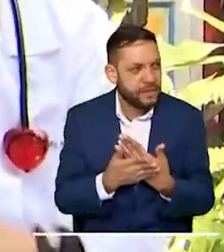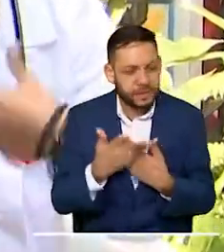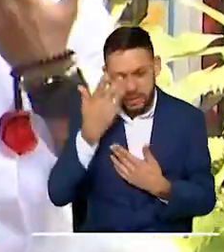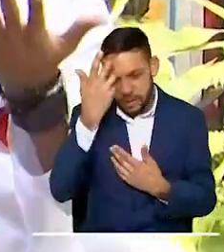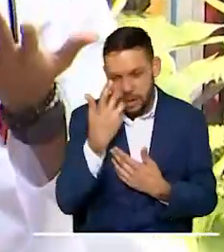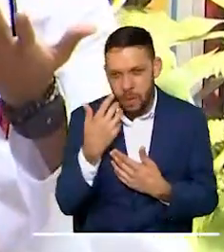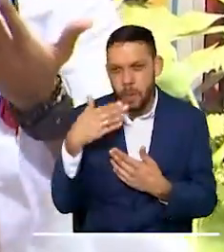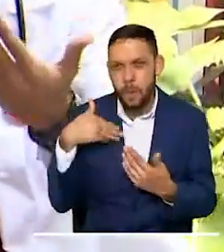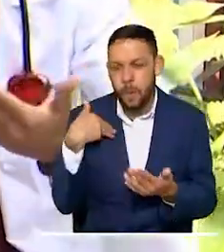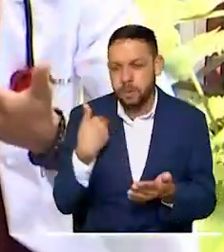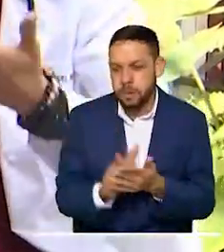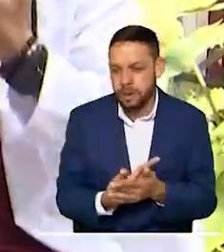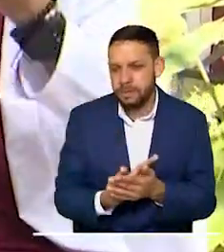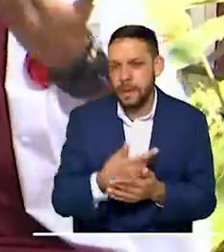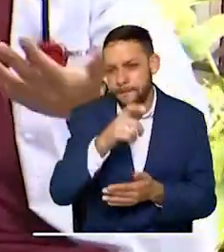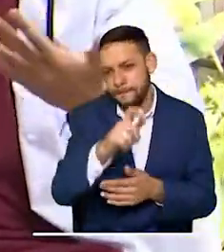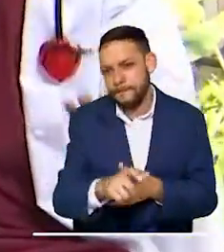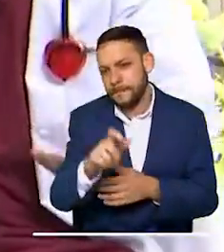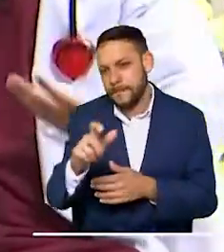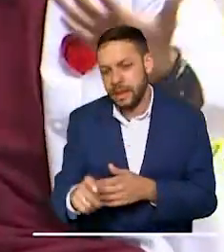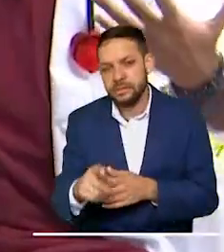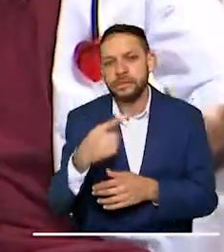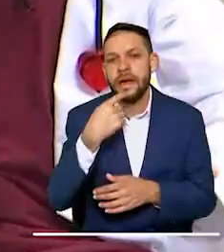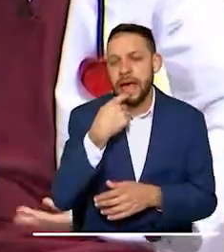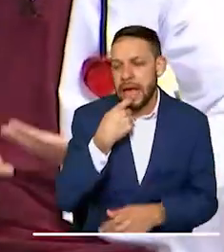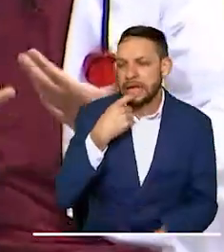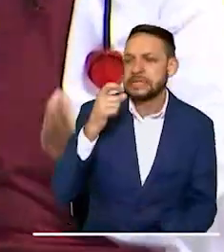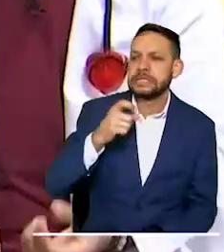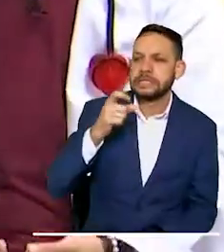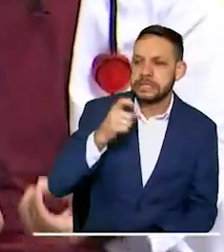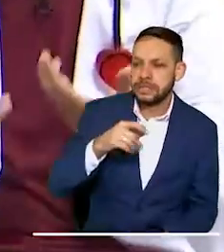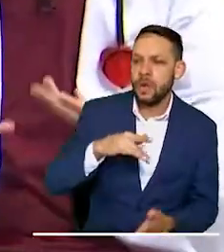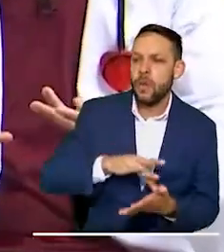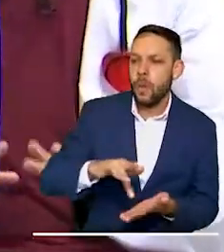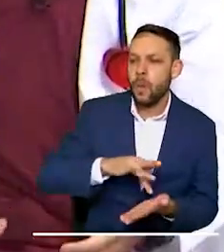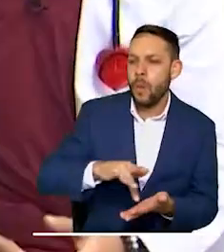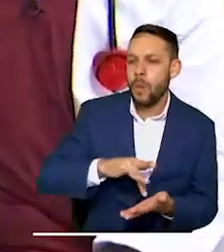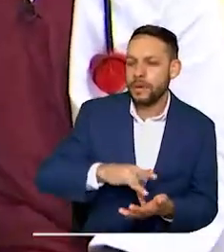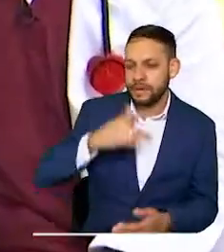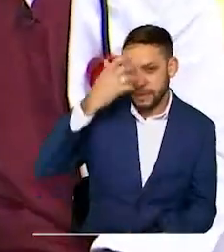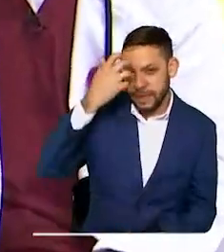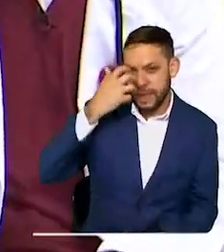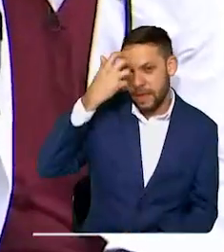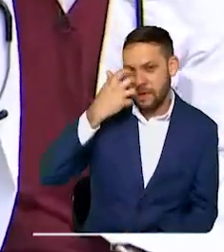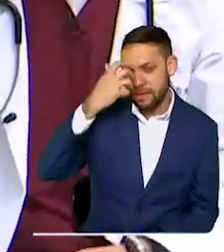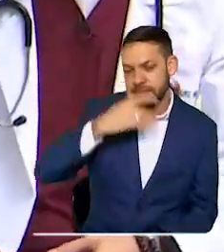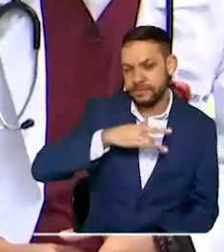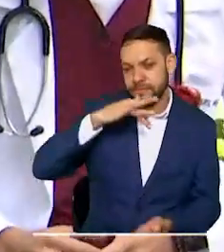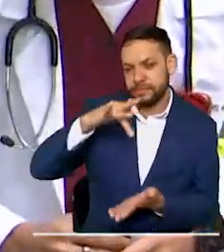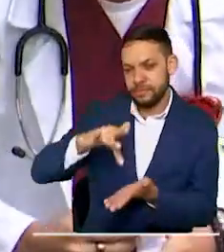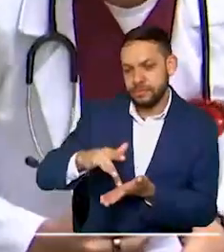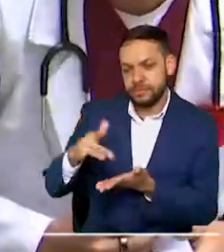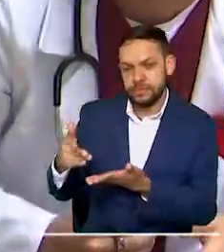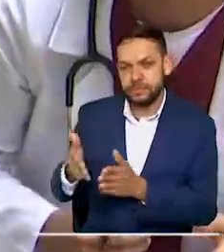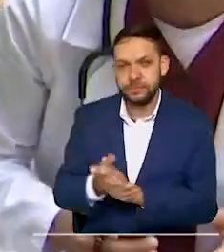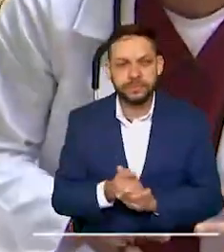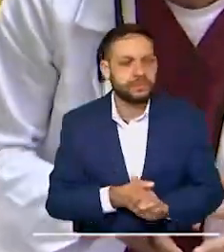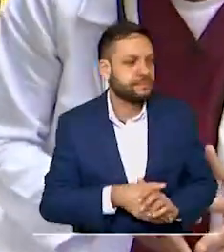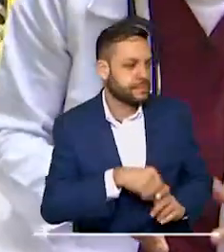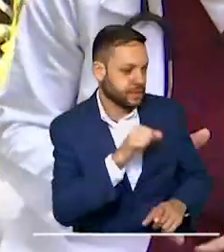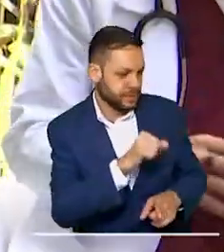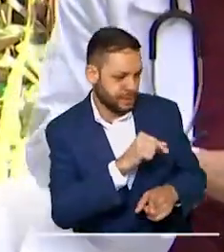bueno, que también ellos observen la necesidad de realizar estos exámenes para conocerse mucho más, doctor Eduardo. Claro que